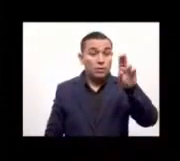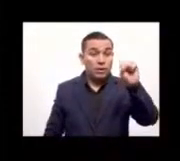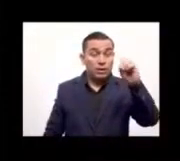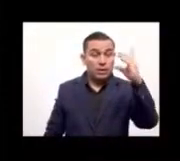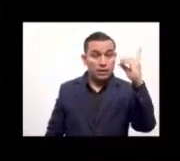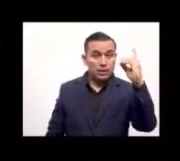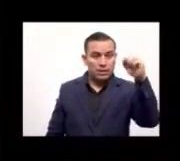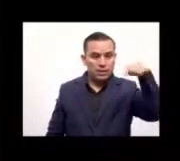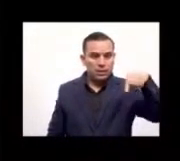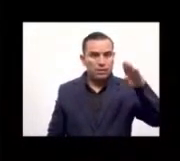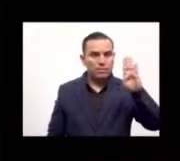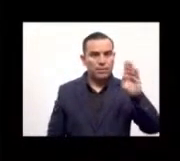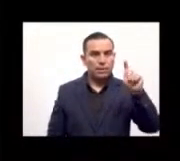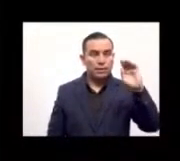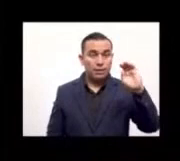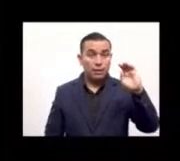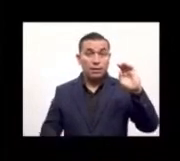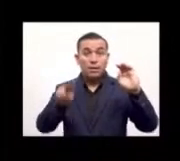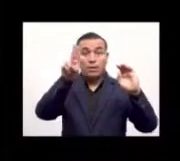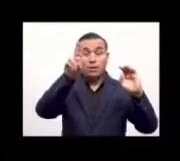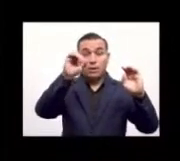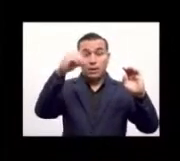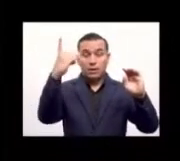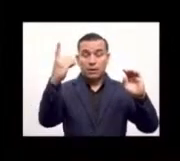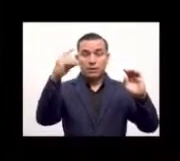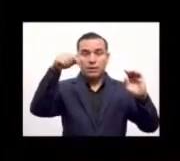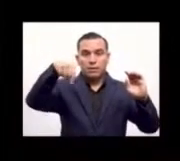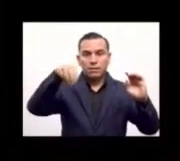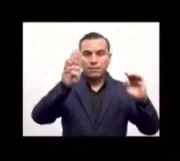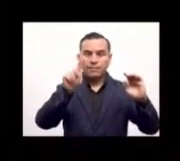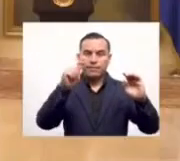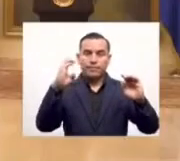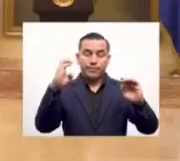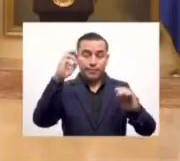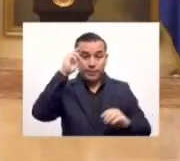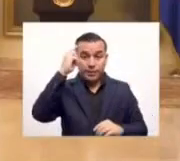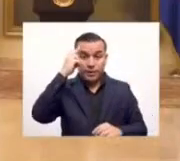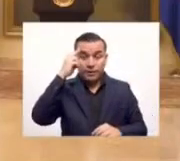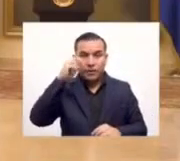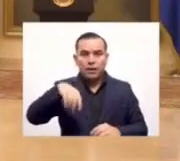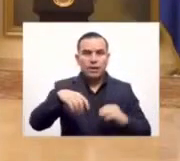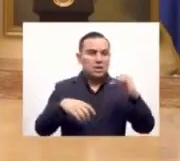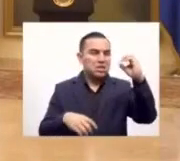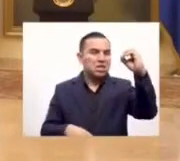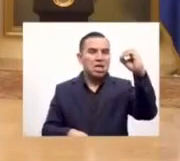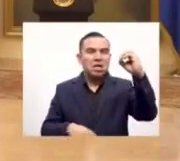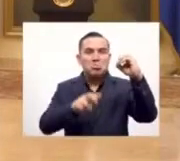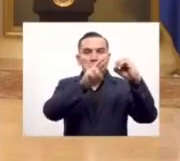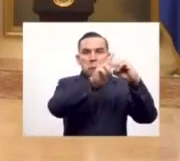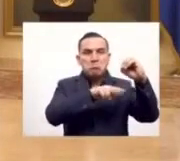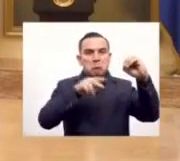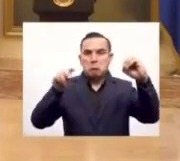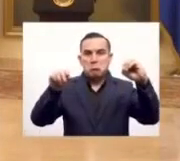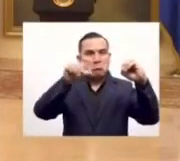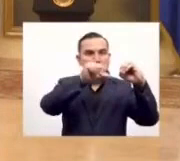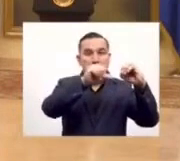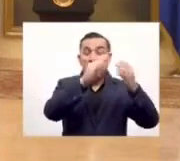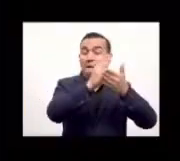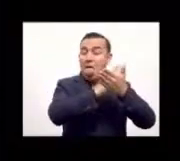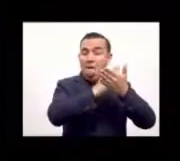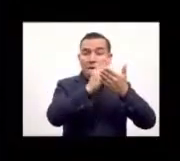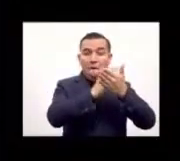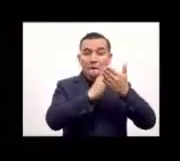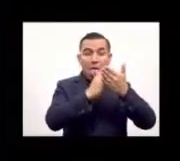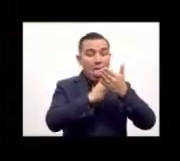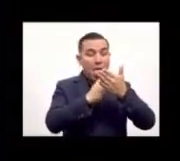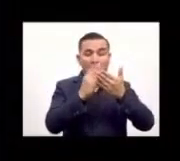de $30 y que lo permite el bloque que tiene de alguna forma interés de que sigan dolarizados, ¿no? Yo